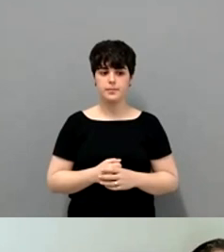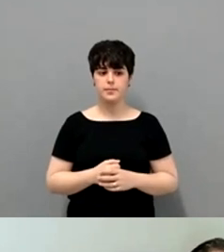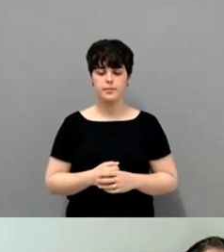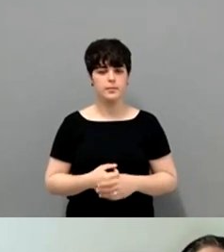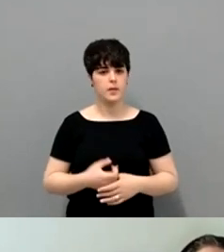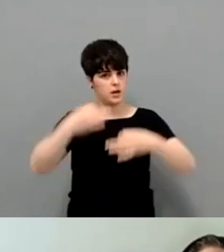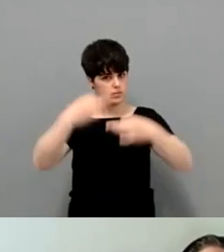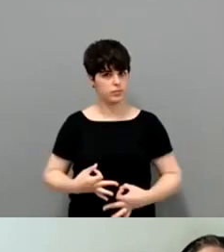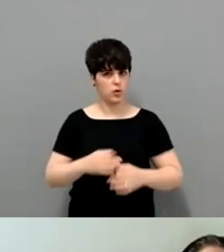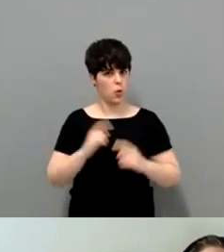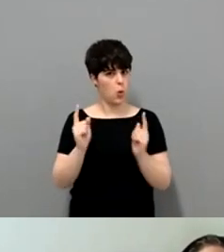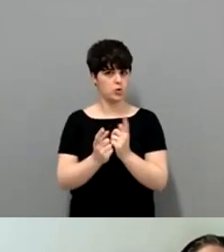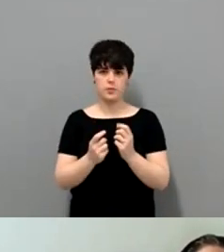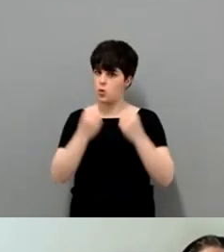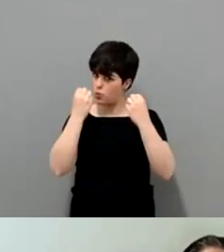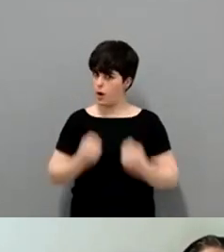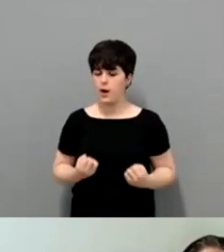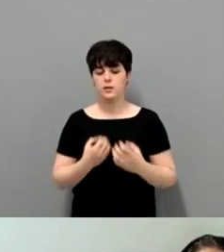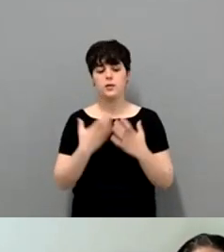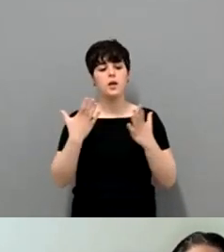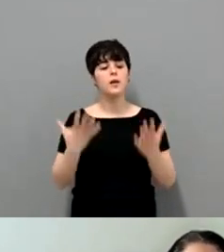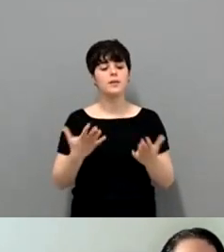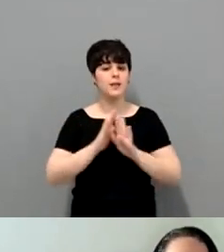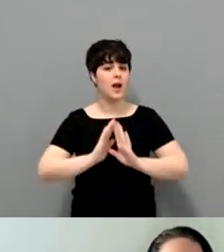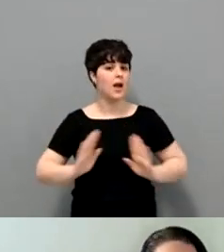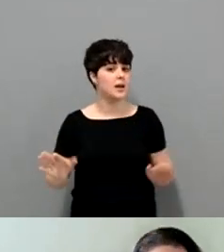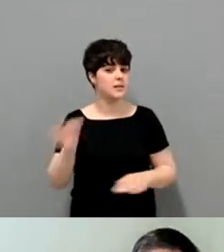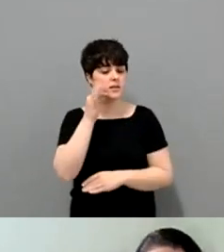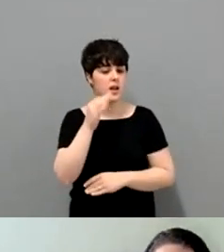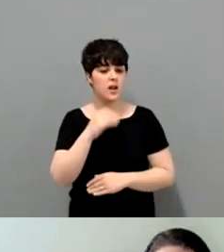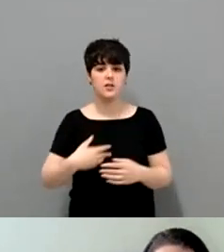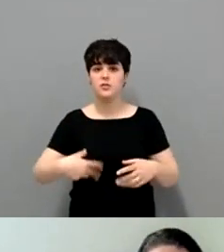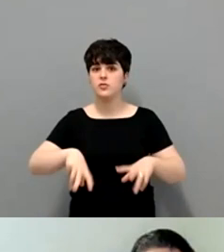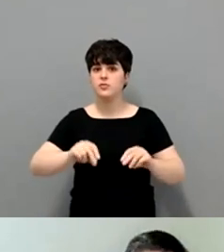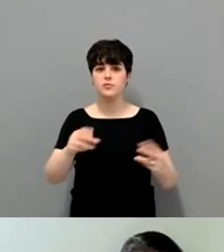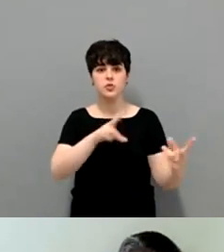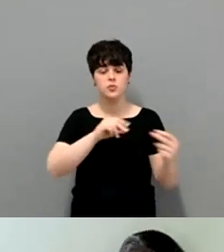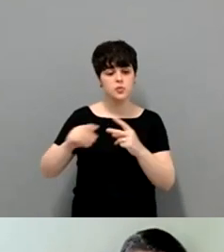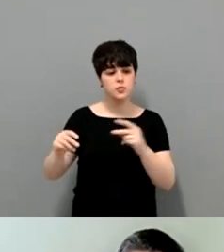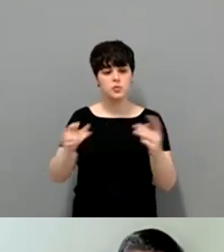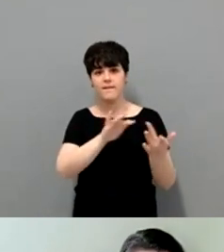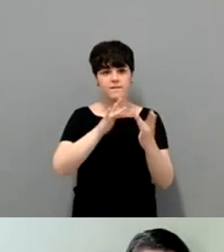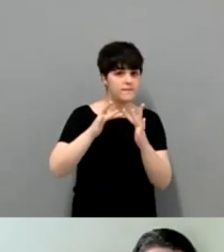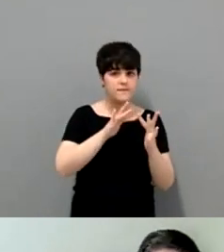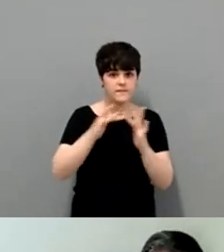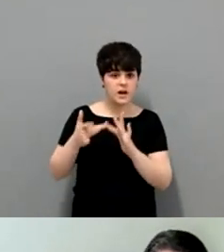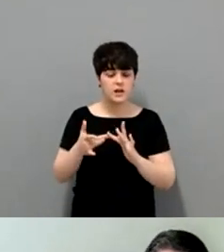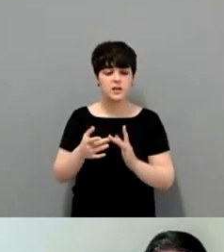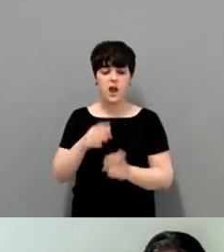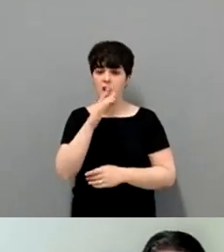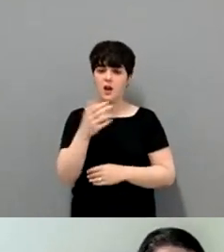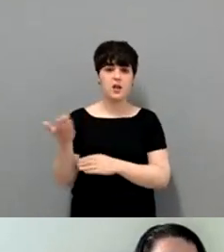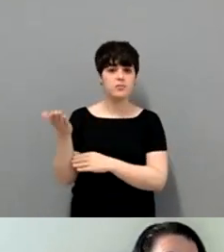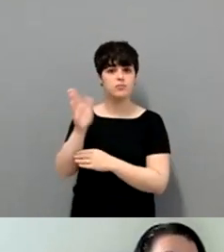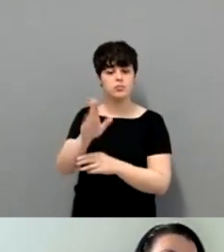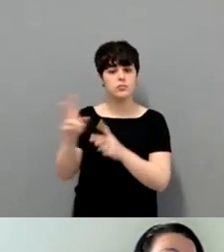Contundente, corto pero muy contundente, Laura. Pues nada, chicas, hasta aquí el diálogo interactivo. Vamos a